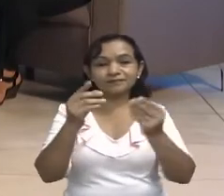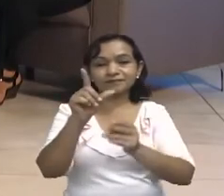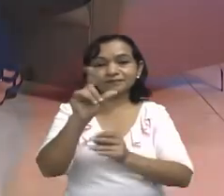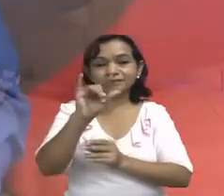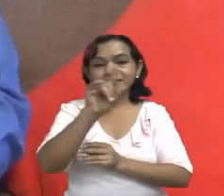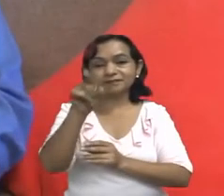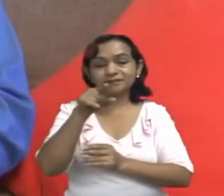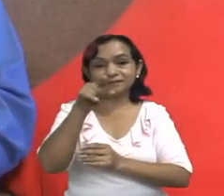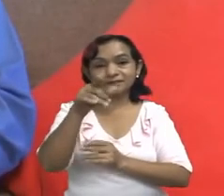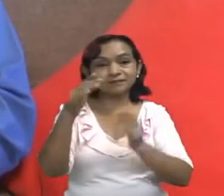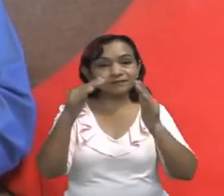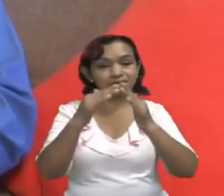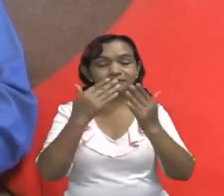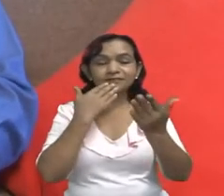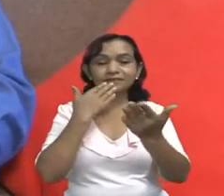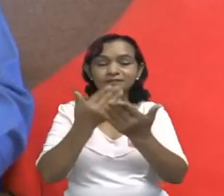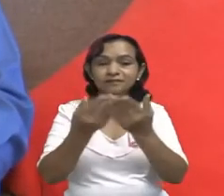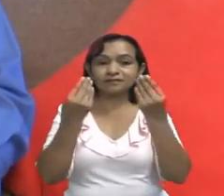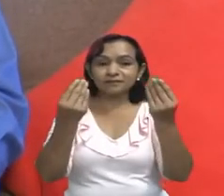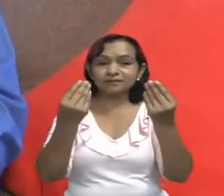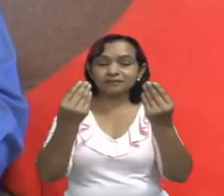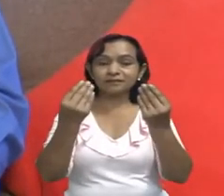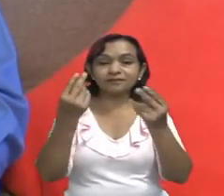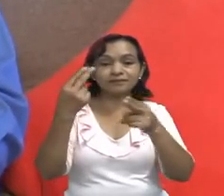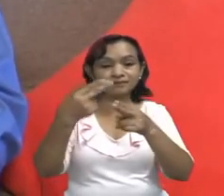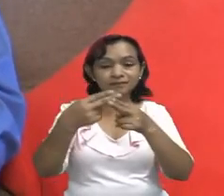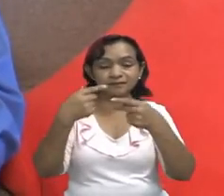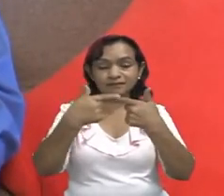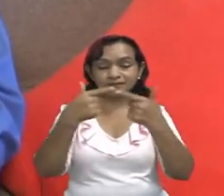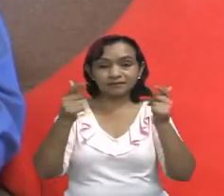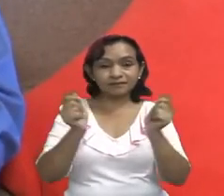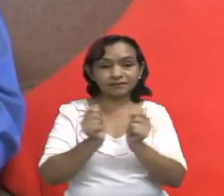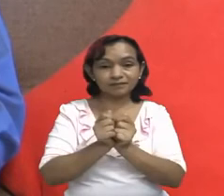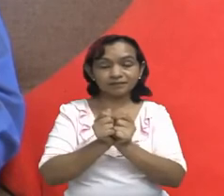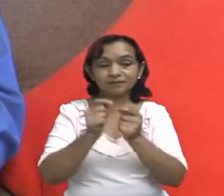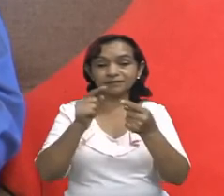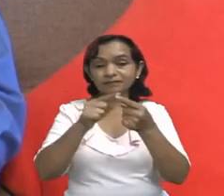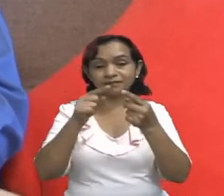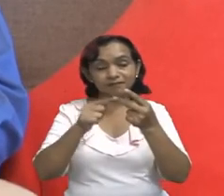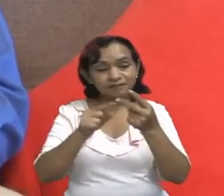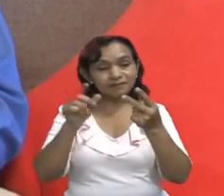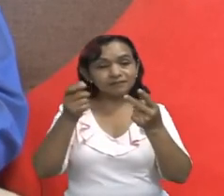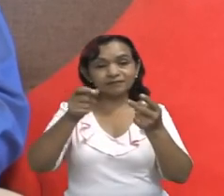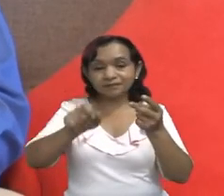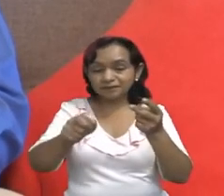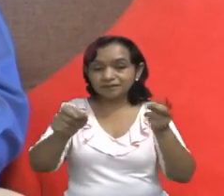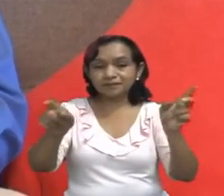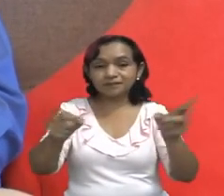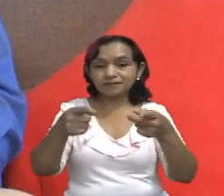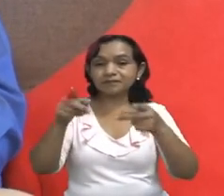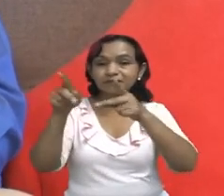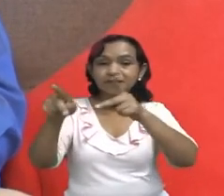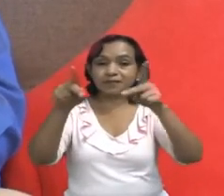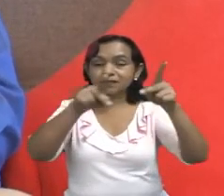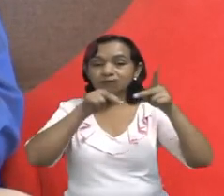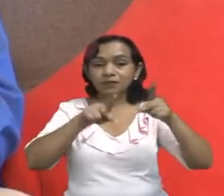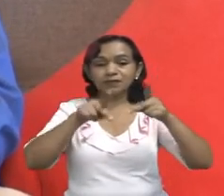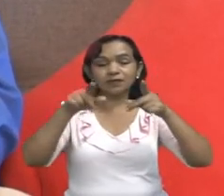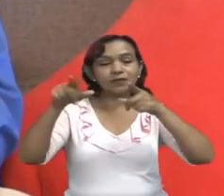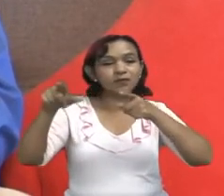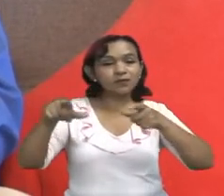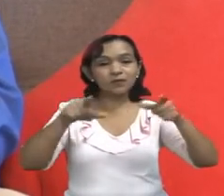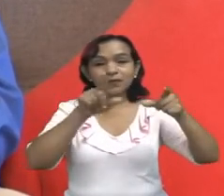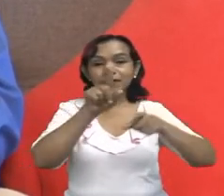usted que esté en su hogar, muchísimas gracias. A nombre del equipo de camarógrafos, técnicos, sonidistas, que también conmemoran